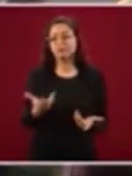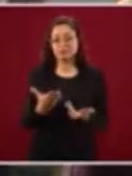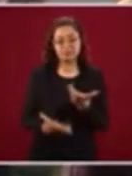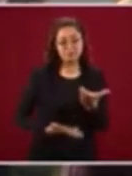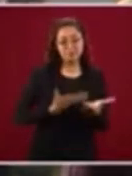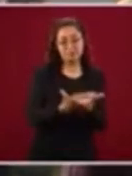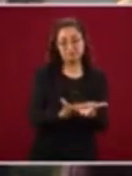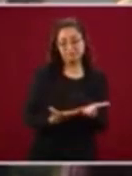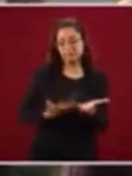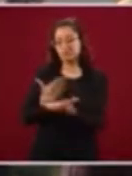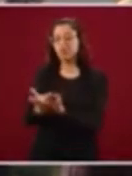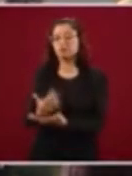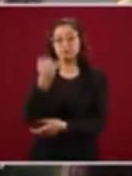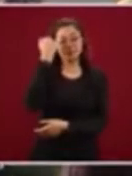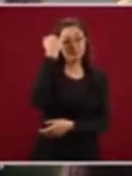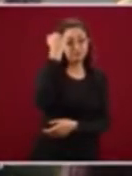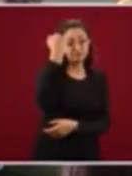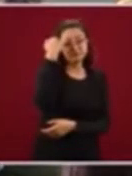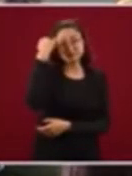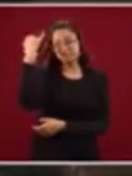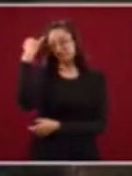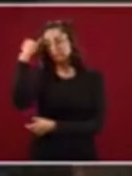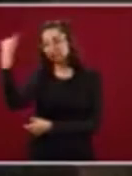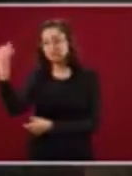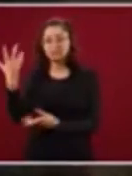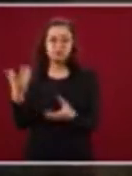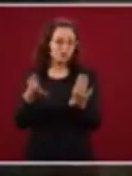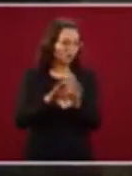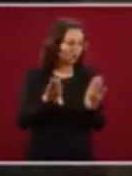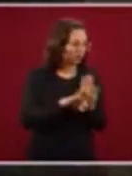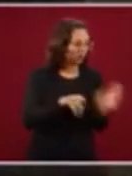de estas ideas, de cómo hacerle,